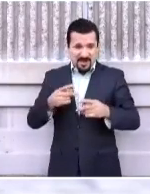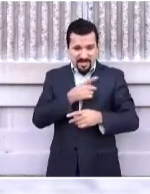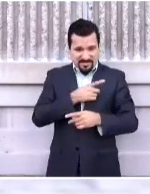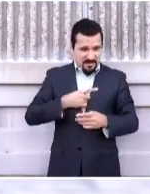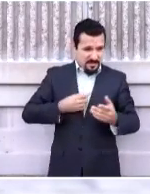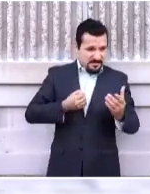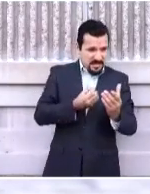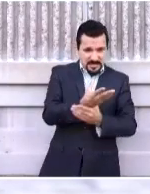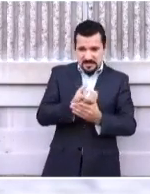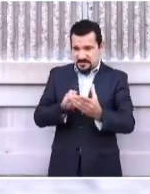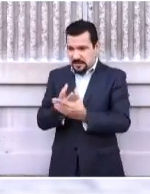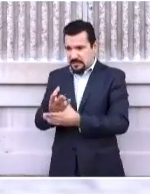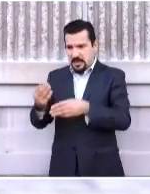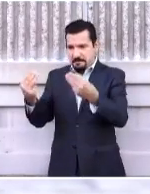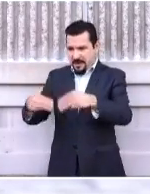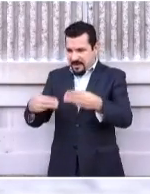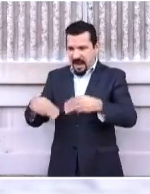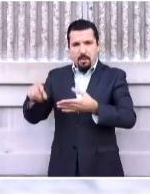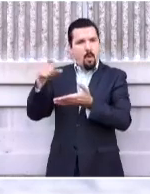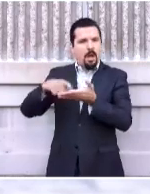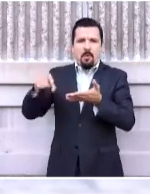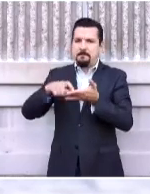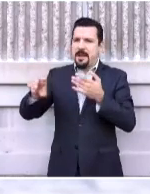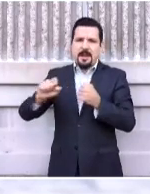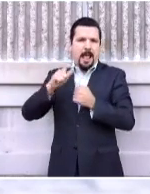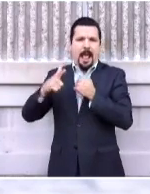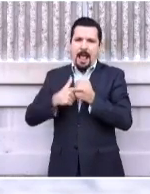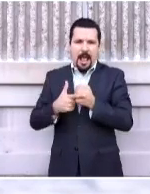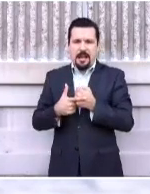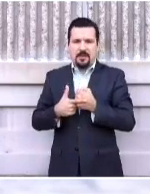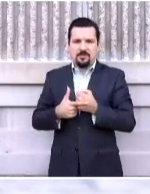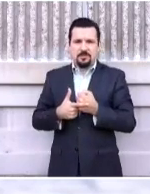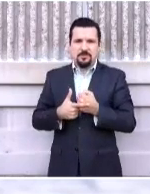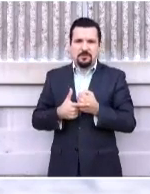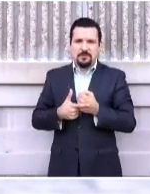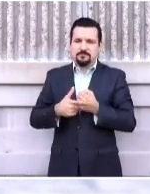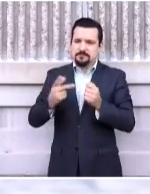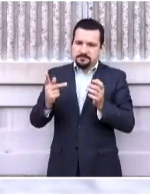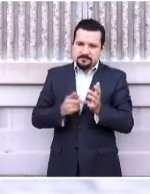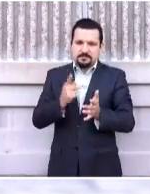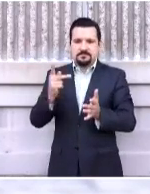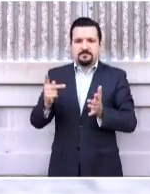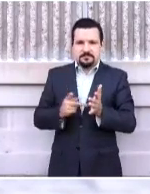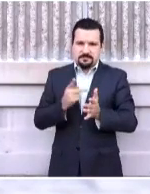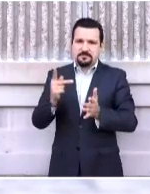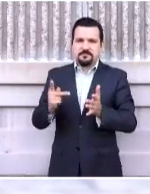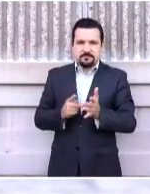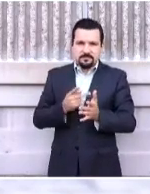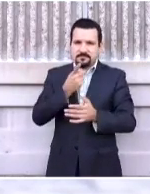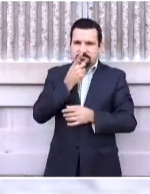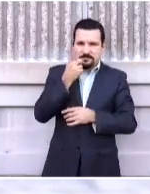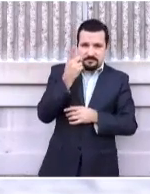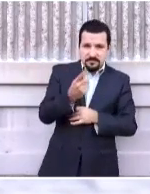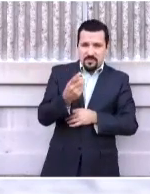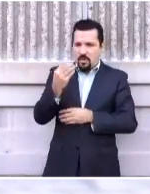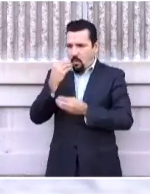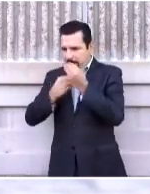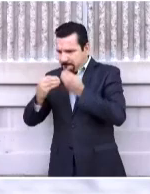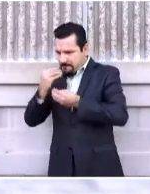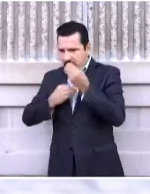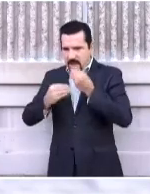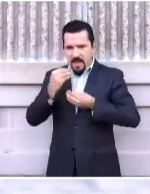o en otras del estado de Sonora. Hemos insistido en que comer, alimentarnos, nutrirnos es